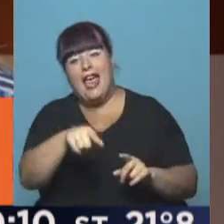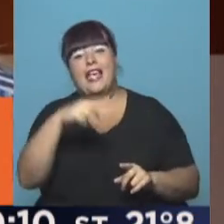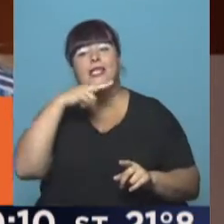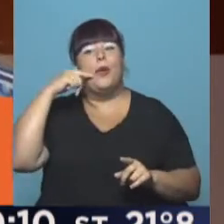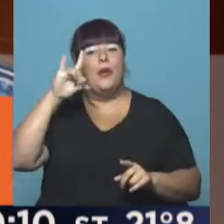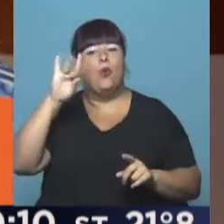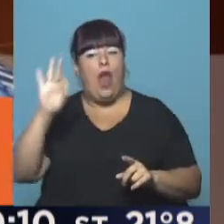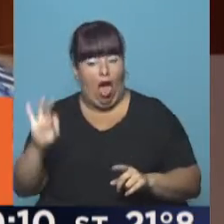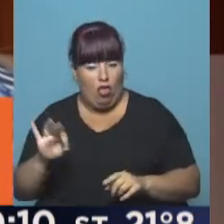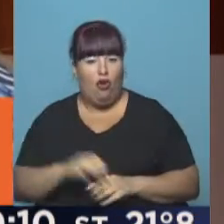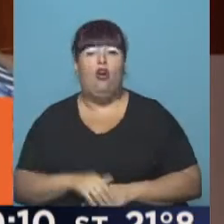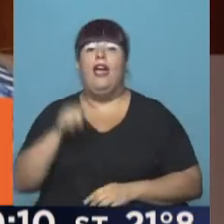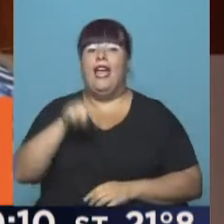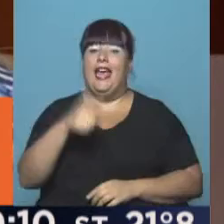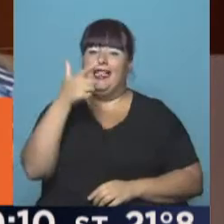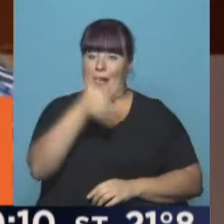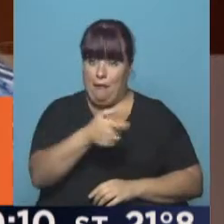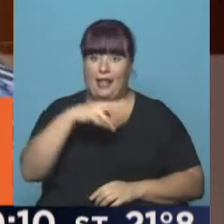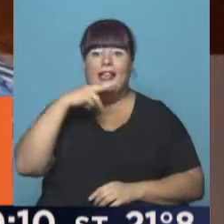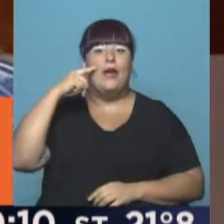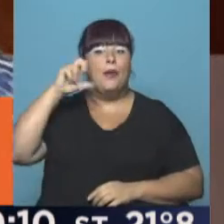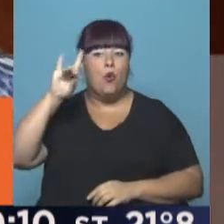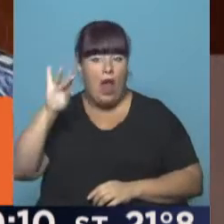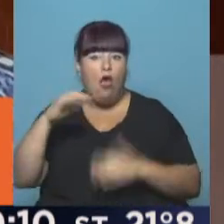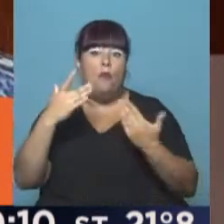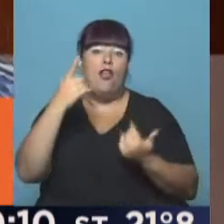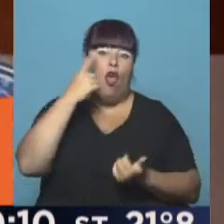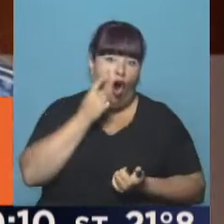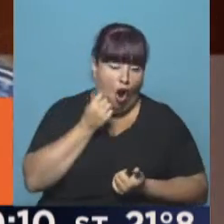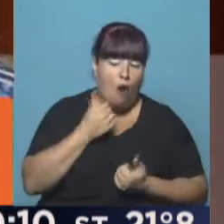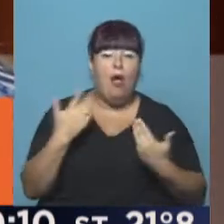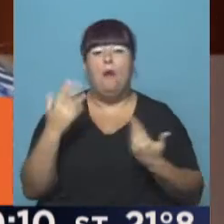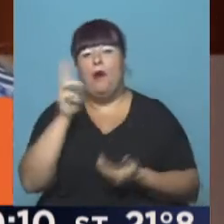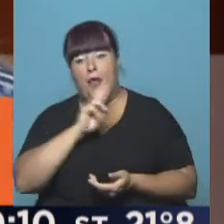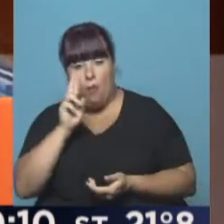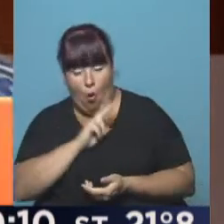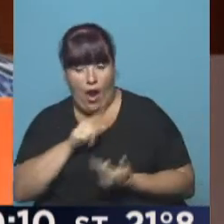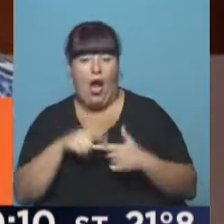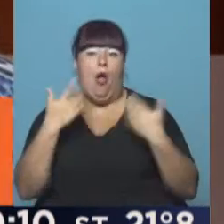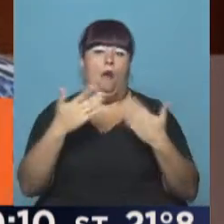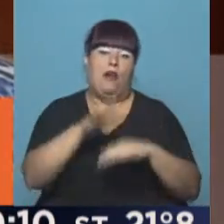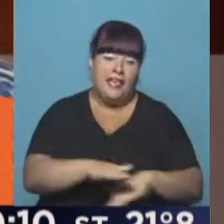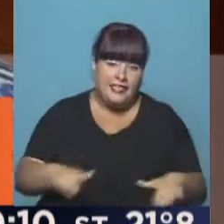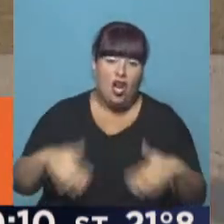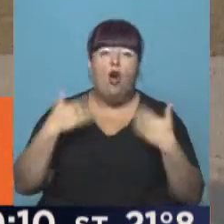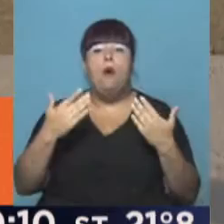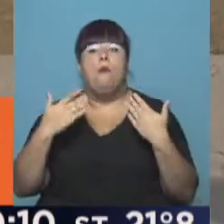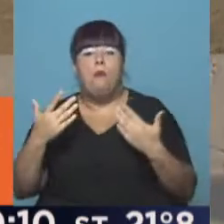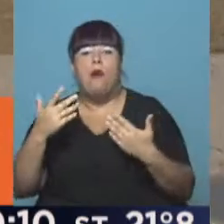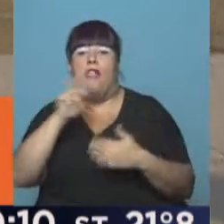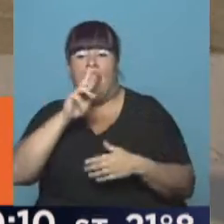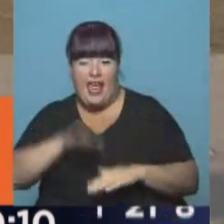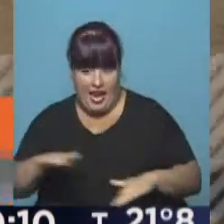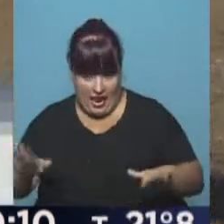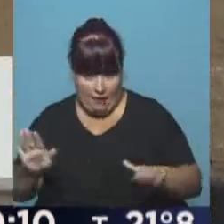vinculado en este femicidio vinculado de haber un hombre o puede haber una mujer puede haber un niño o puede haber una